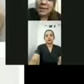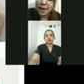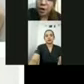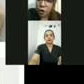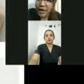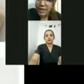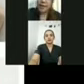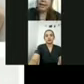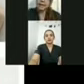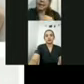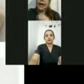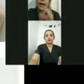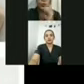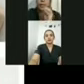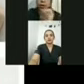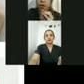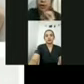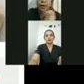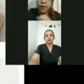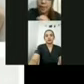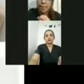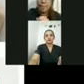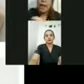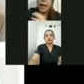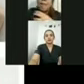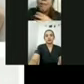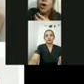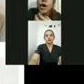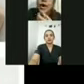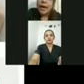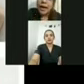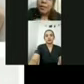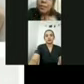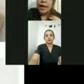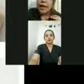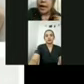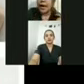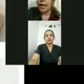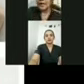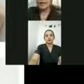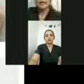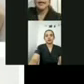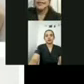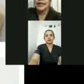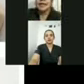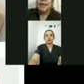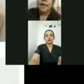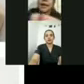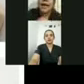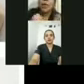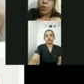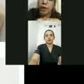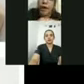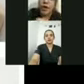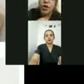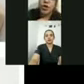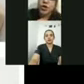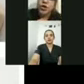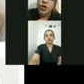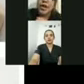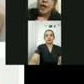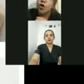más errores, es decir, en una mayor cantidad. Por lo general, las características también que abundan en